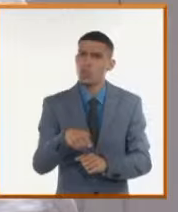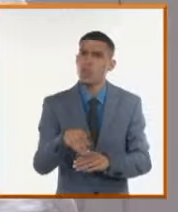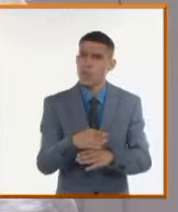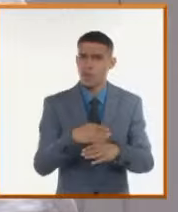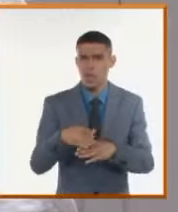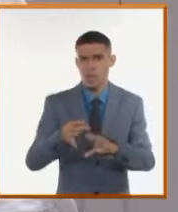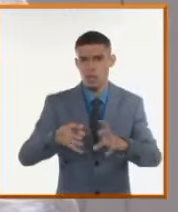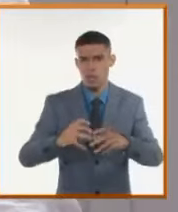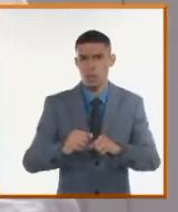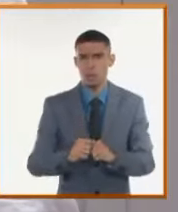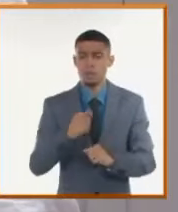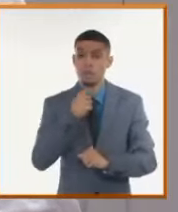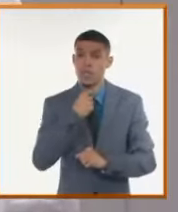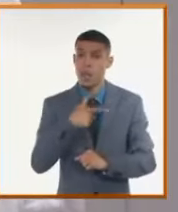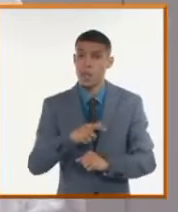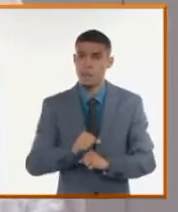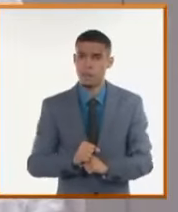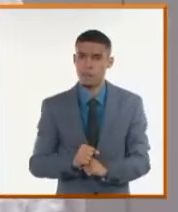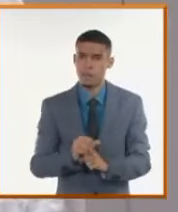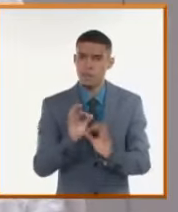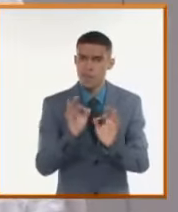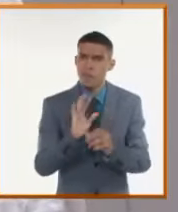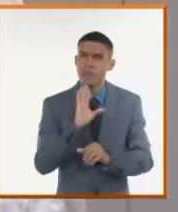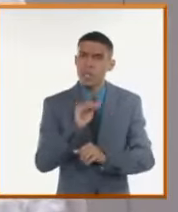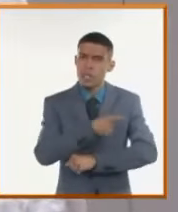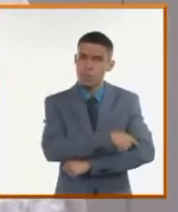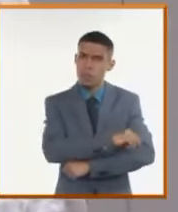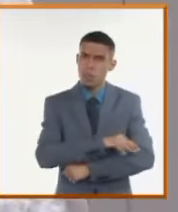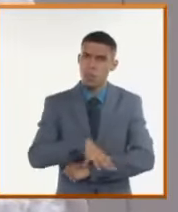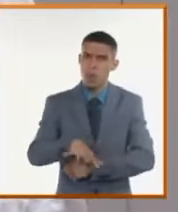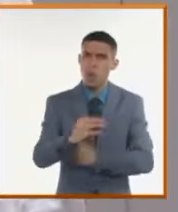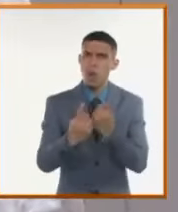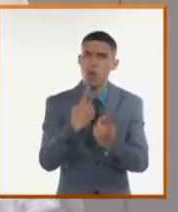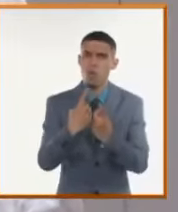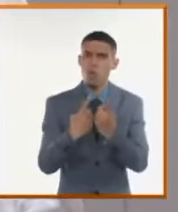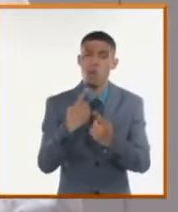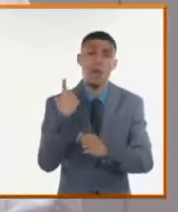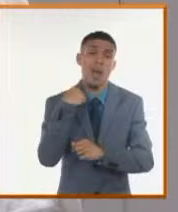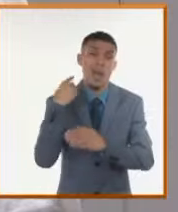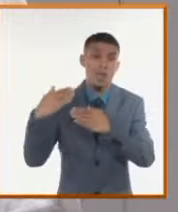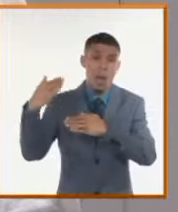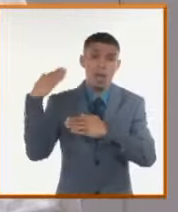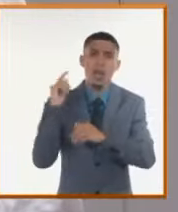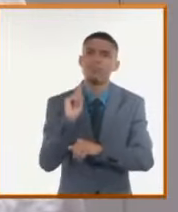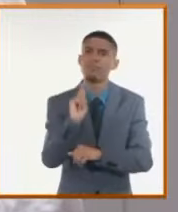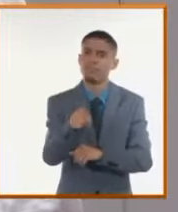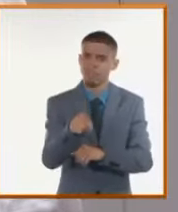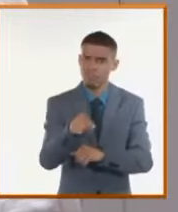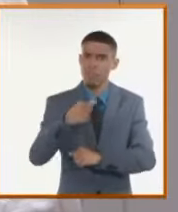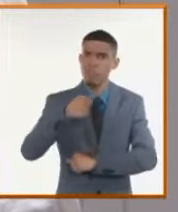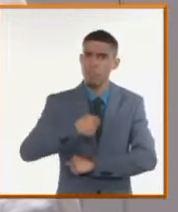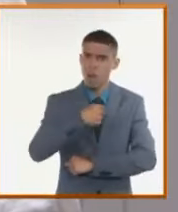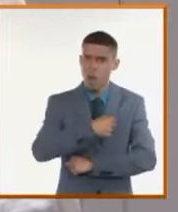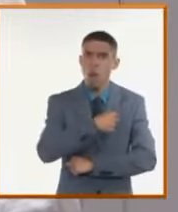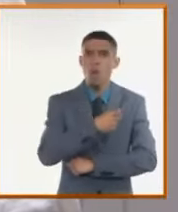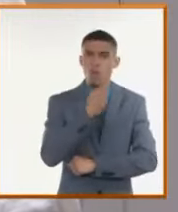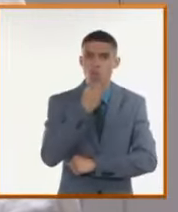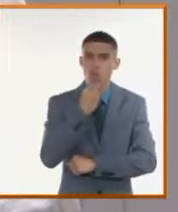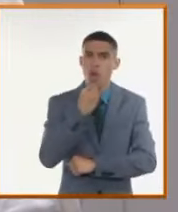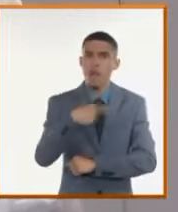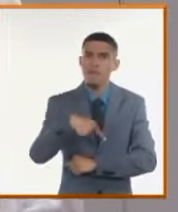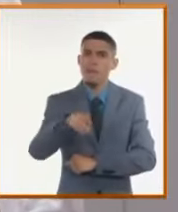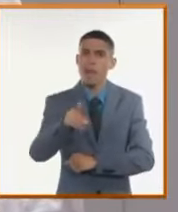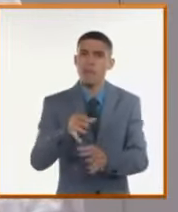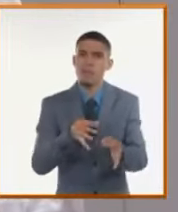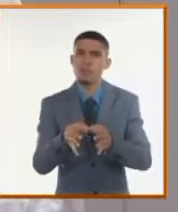ejemplo como como plantean años atrás existía un bón Expreso que circulaba en los trenes nacionales de